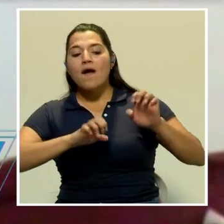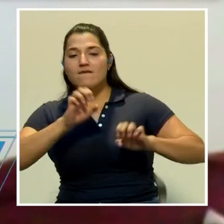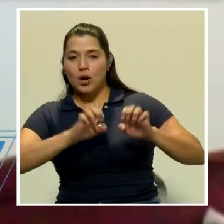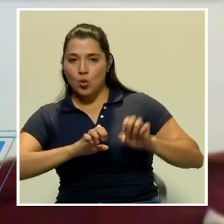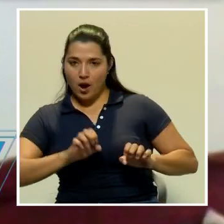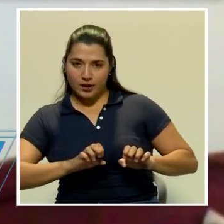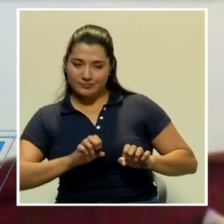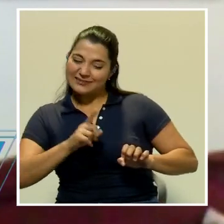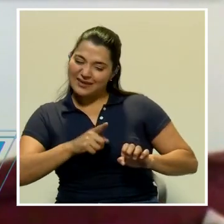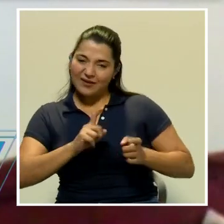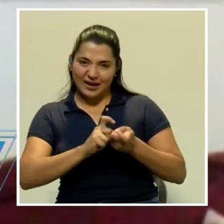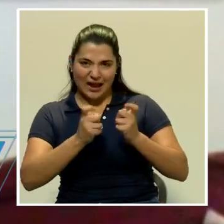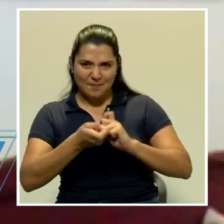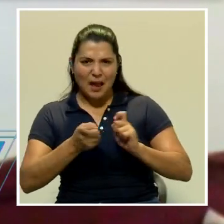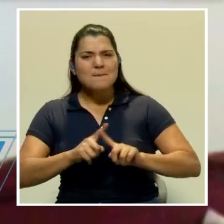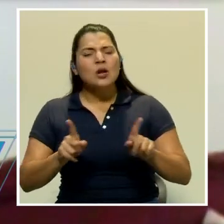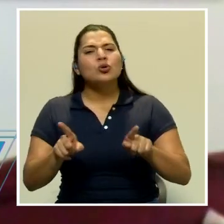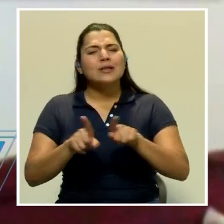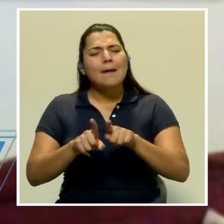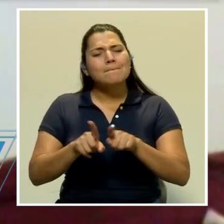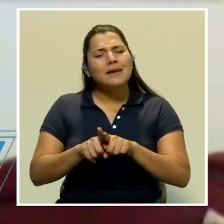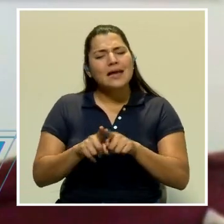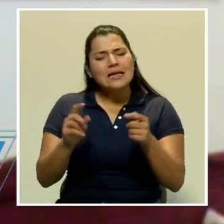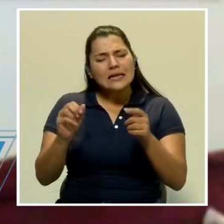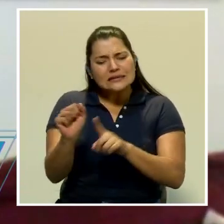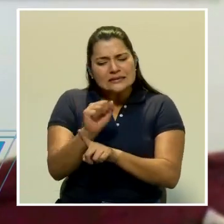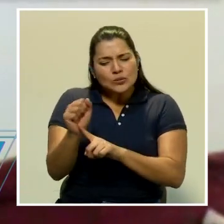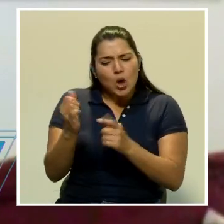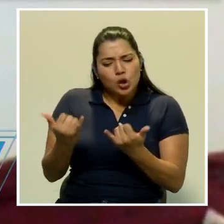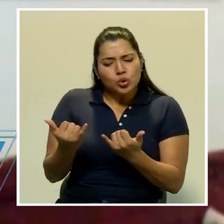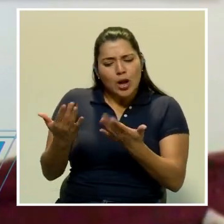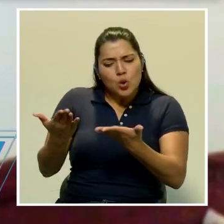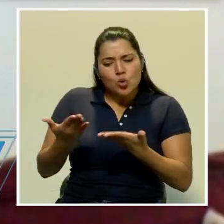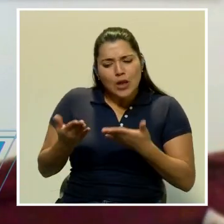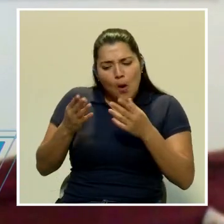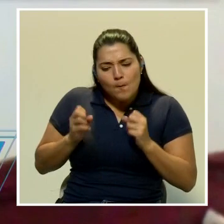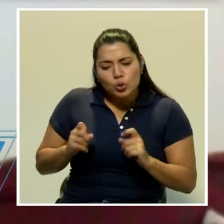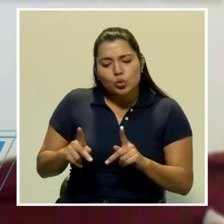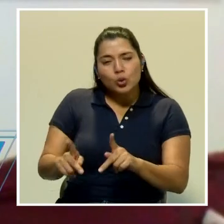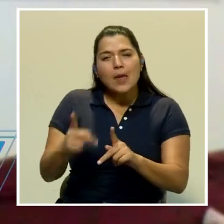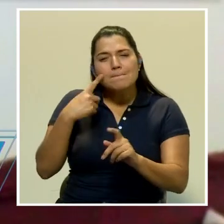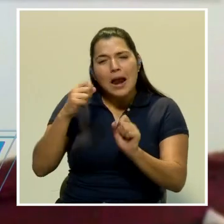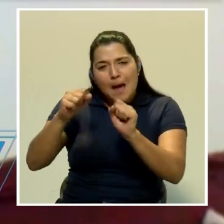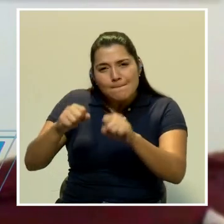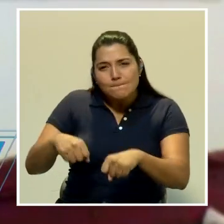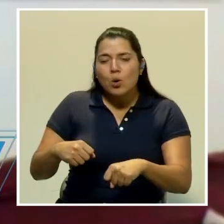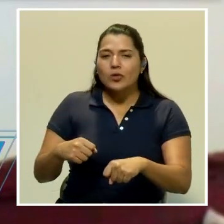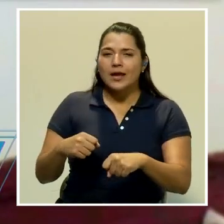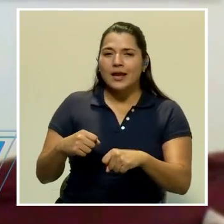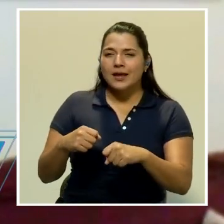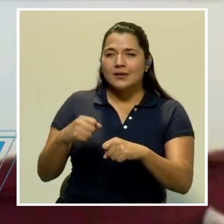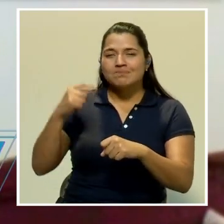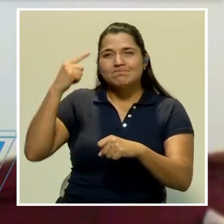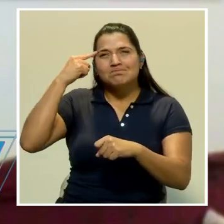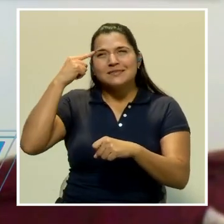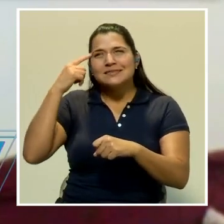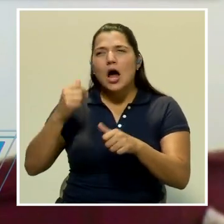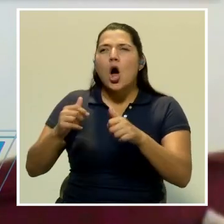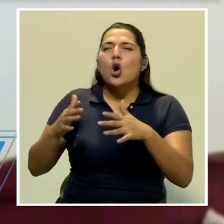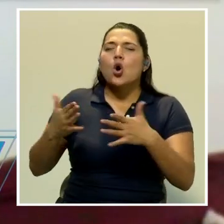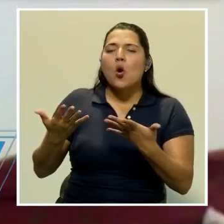forma, pero también nos da una oportunidad, don Ernesto, de replantear a nivel país cuál es la educación que queremos,